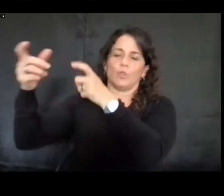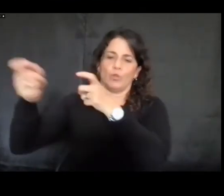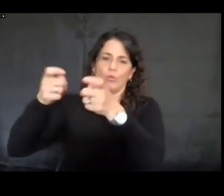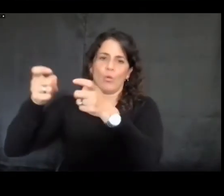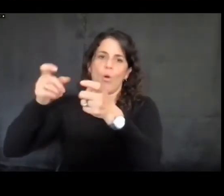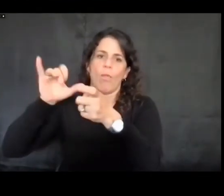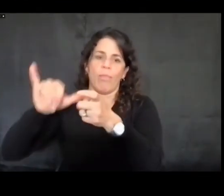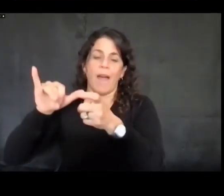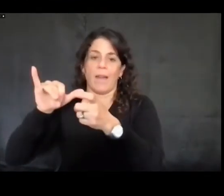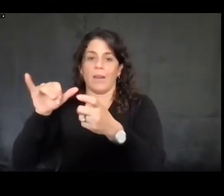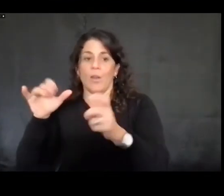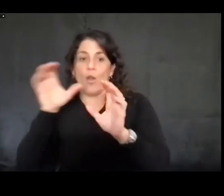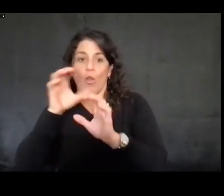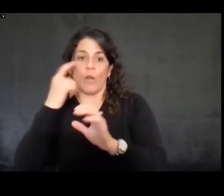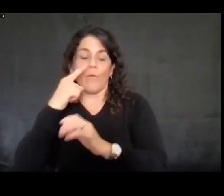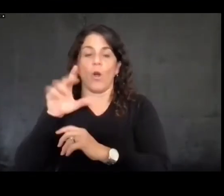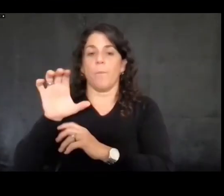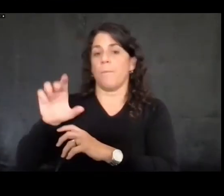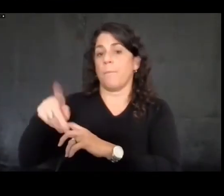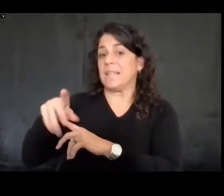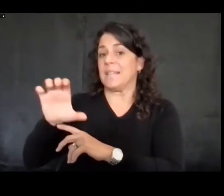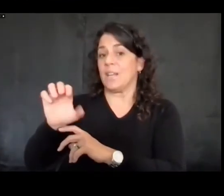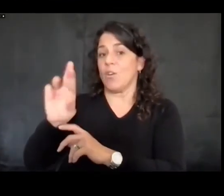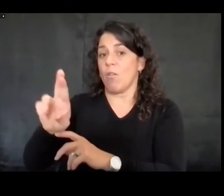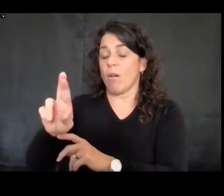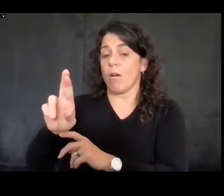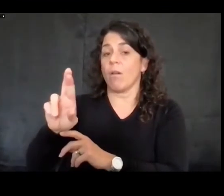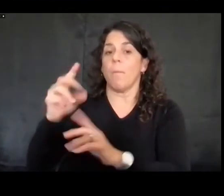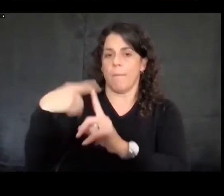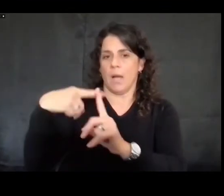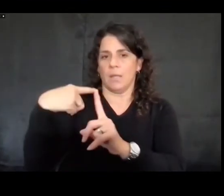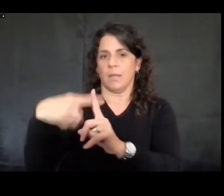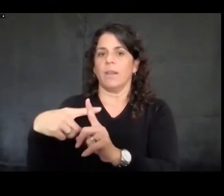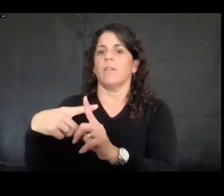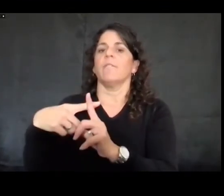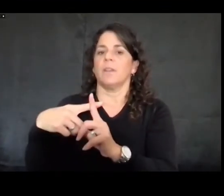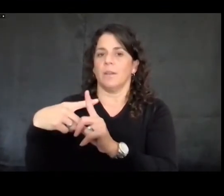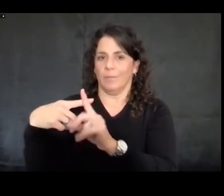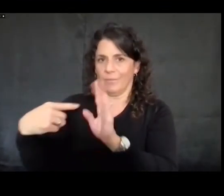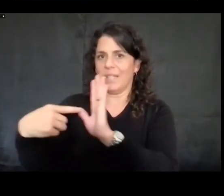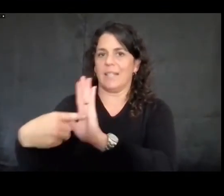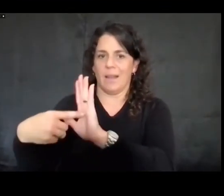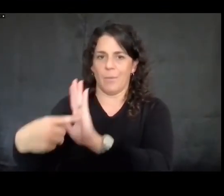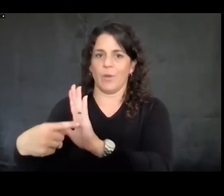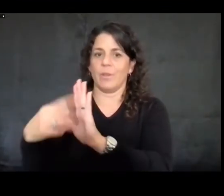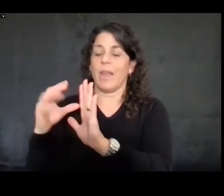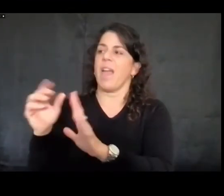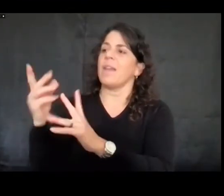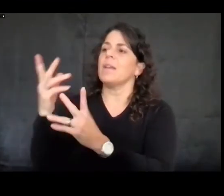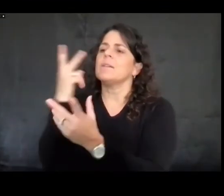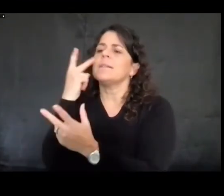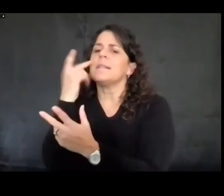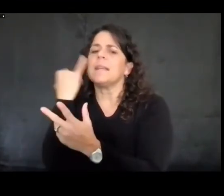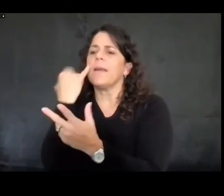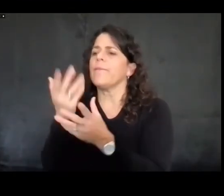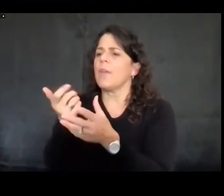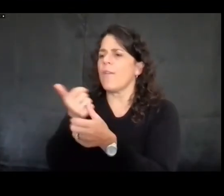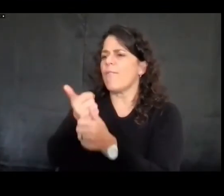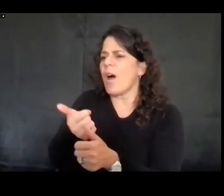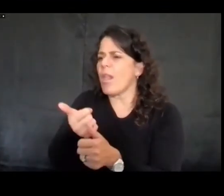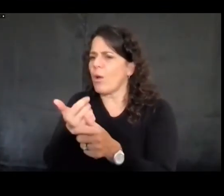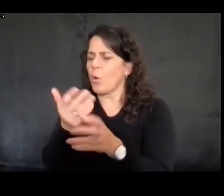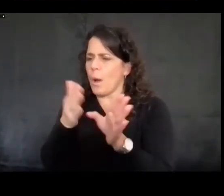buscan los ejemplos positivos que tienen un cierto molde que